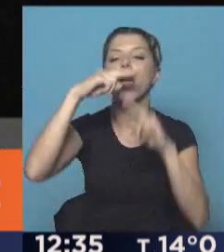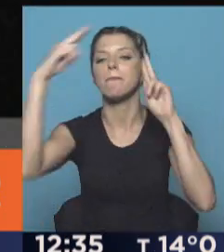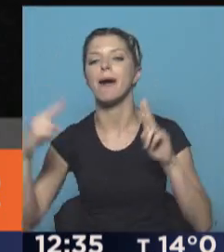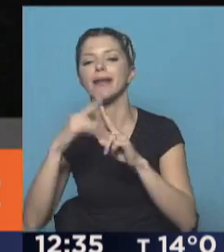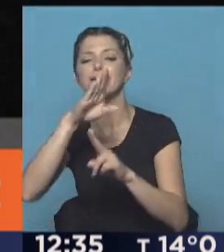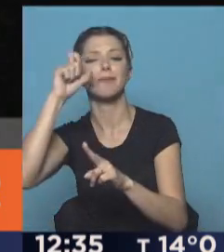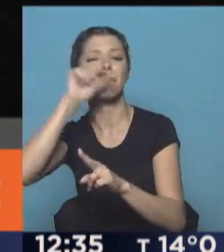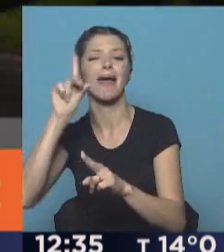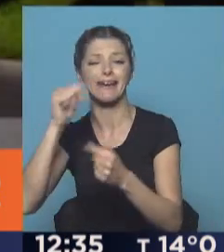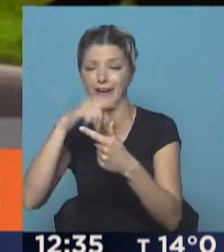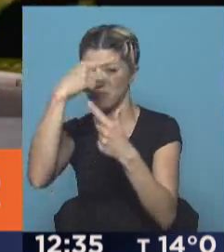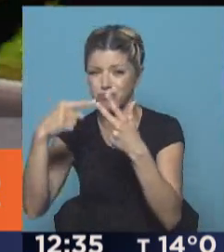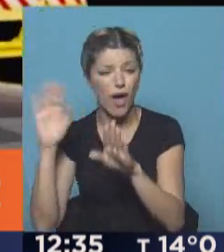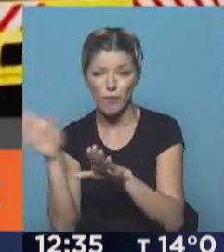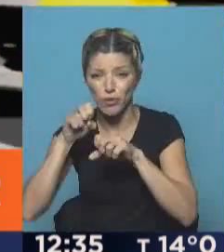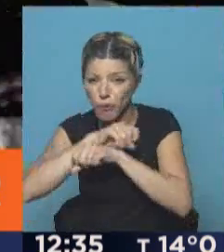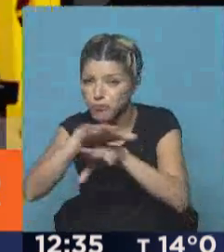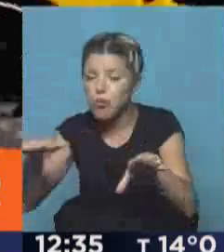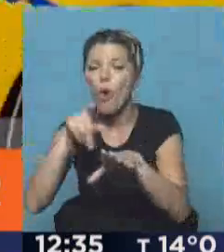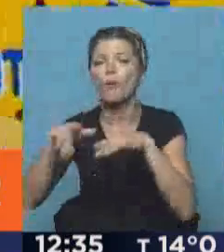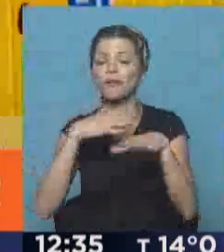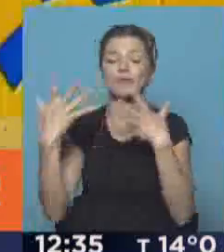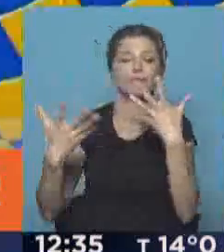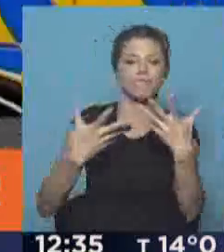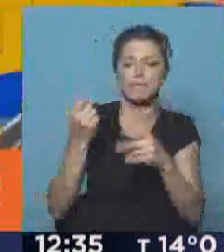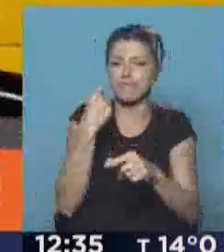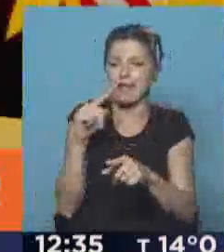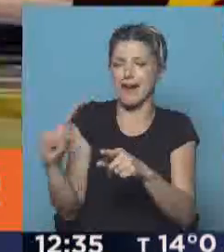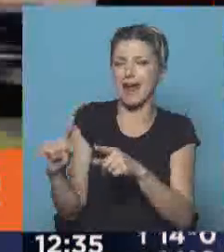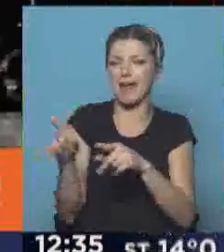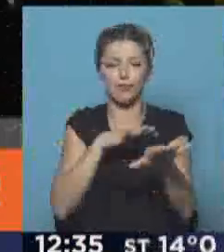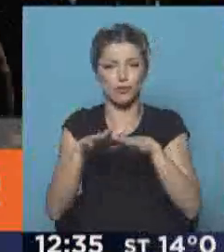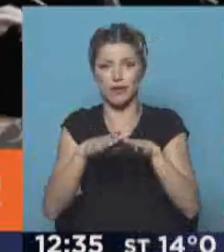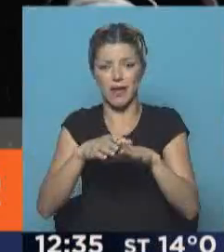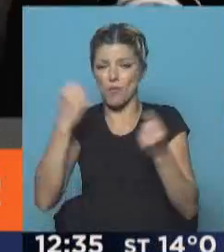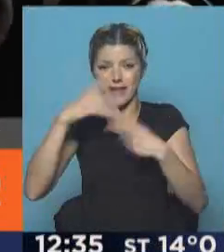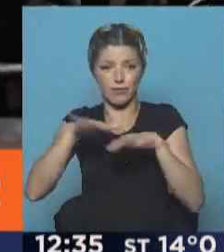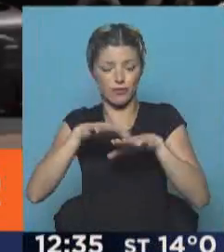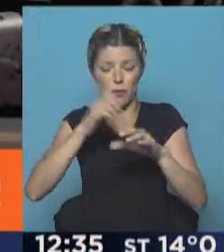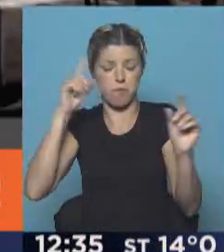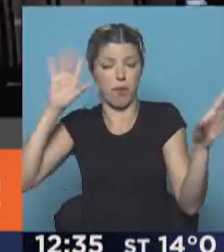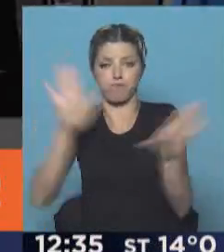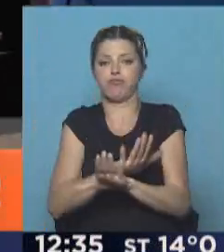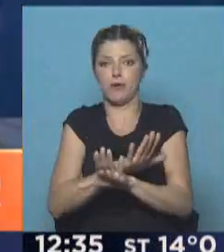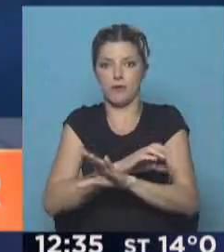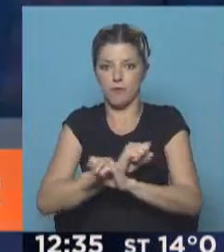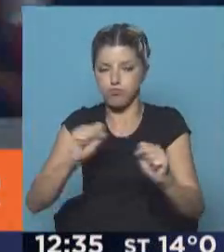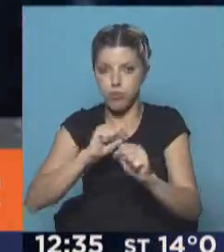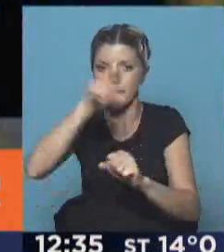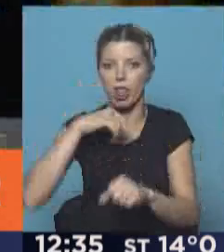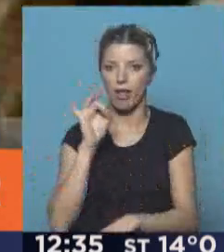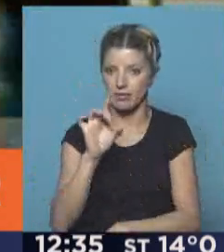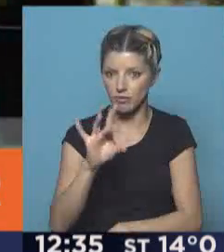Berlín, con una modalidad difusa, molecular, en ataques que estallan cada semana de manera imposible de prever y